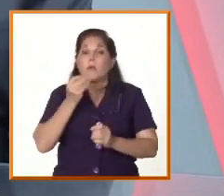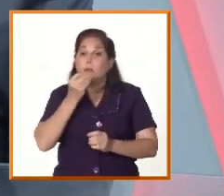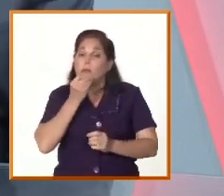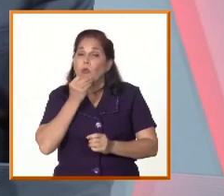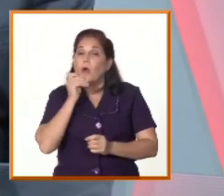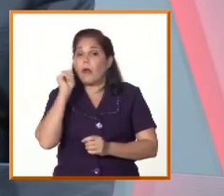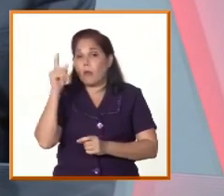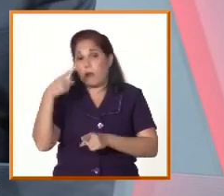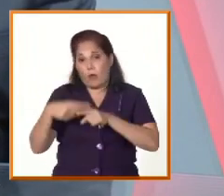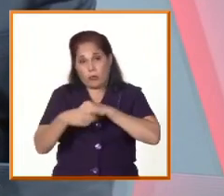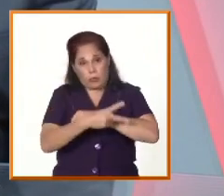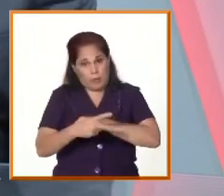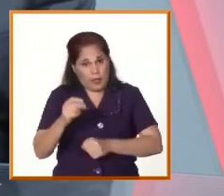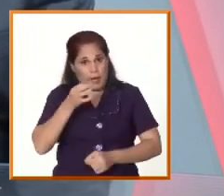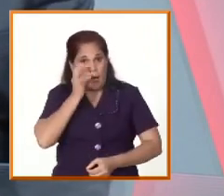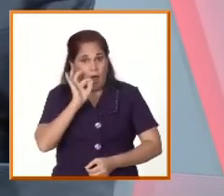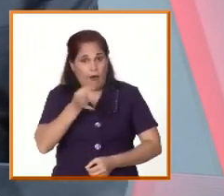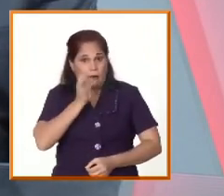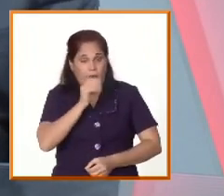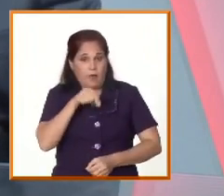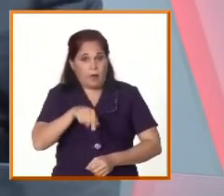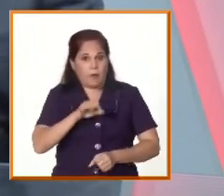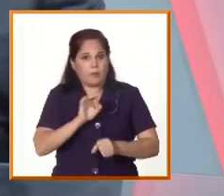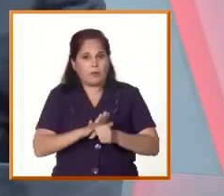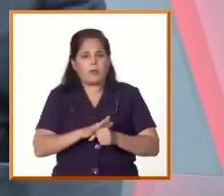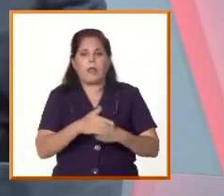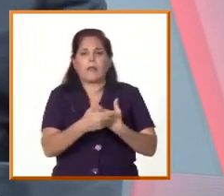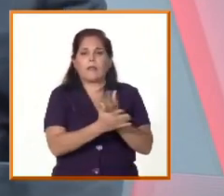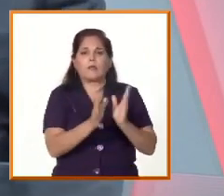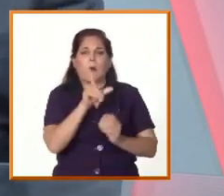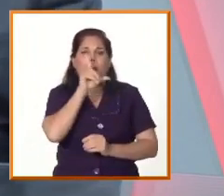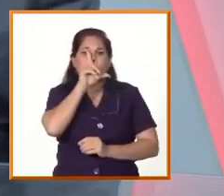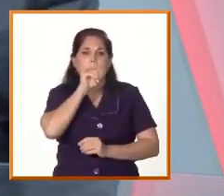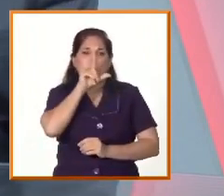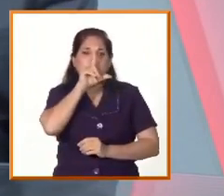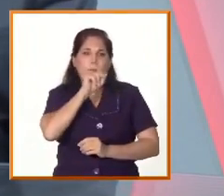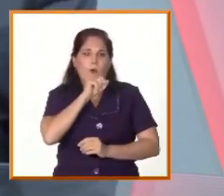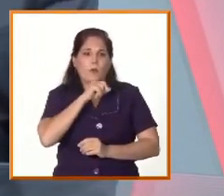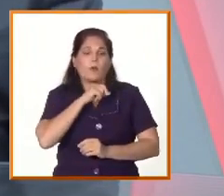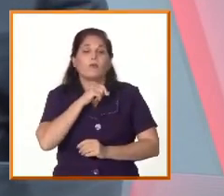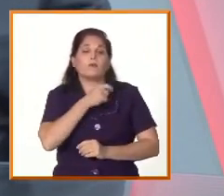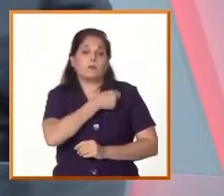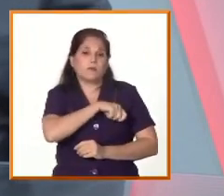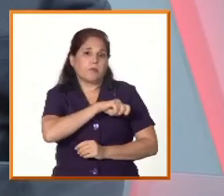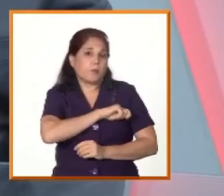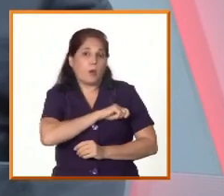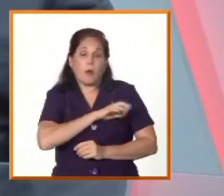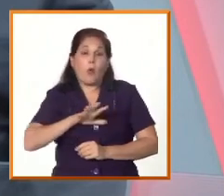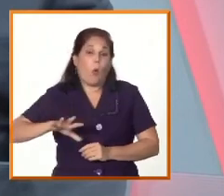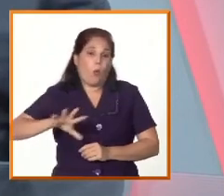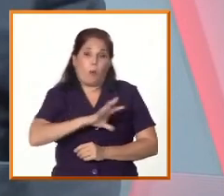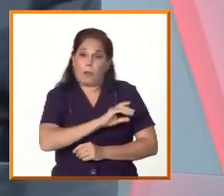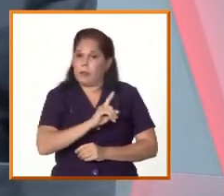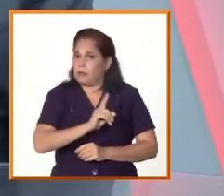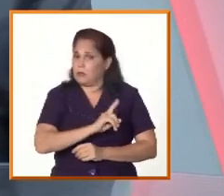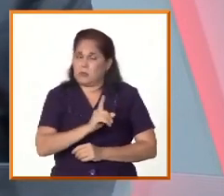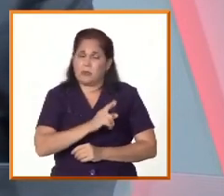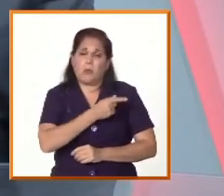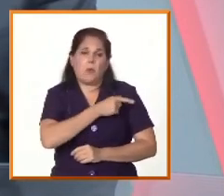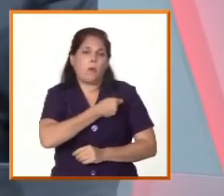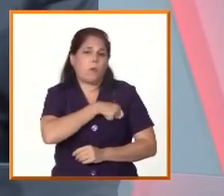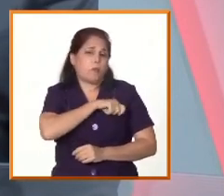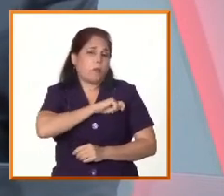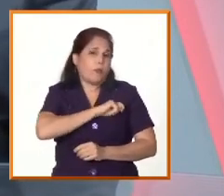debemos estar se está iniciando en estos días una distribución de pollo de la canasta básica no es para toda la población y para un sector de la población